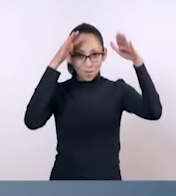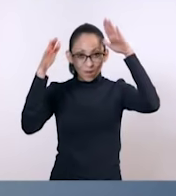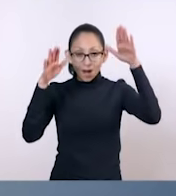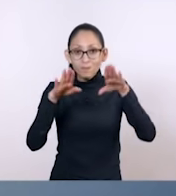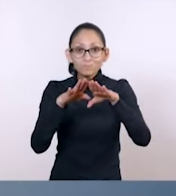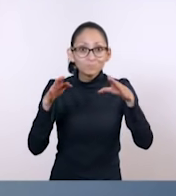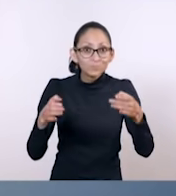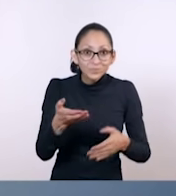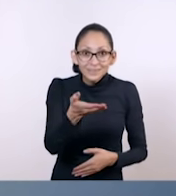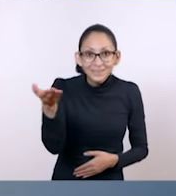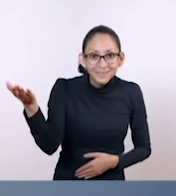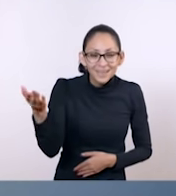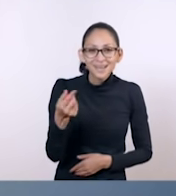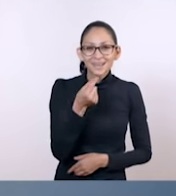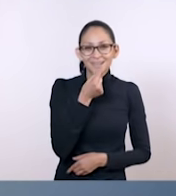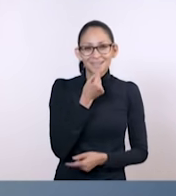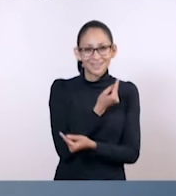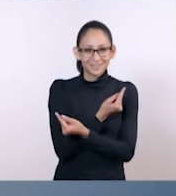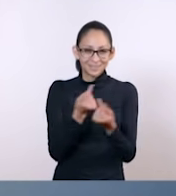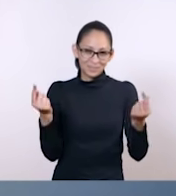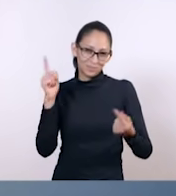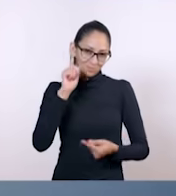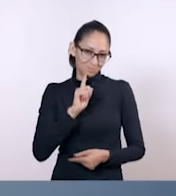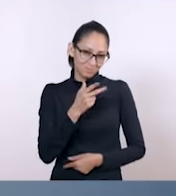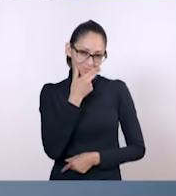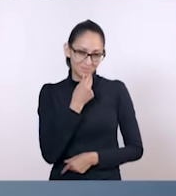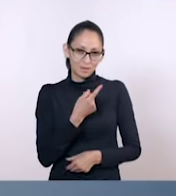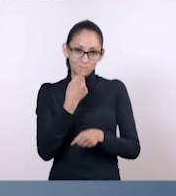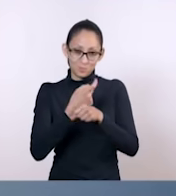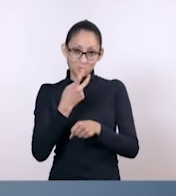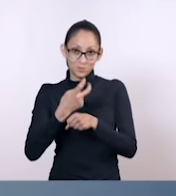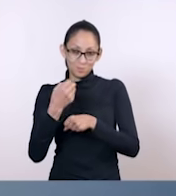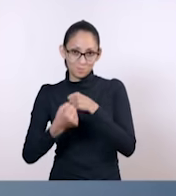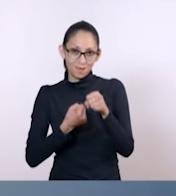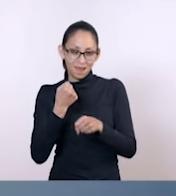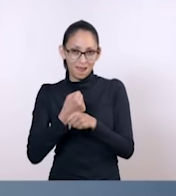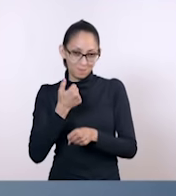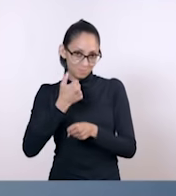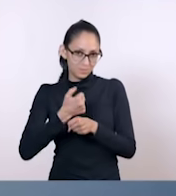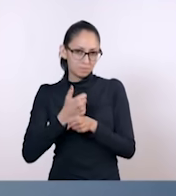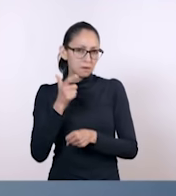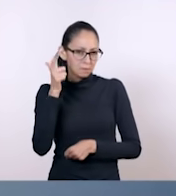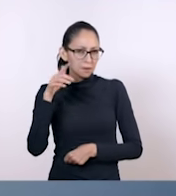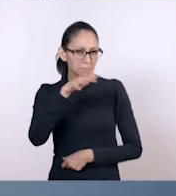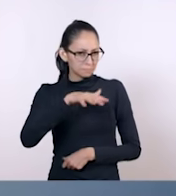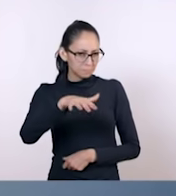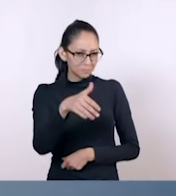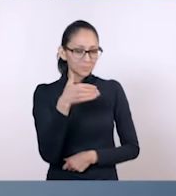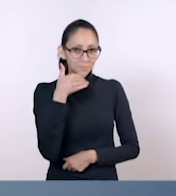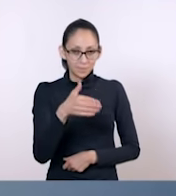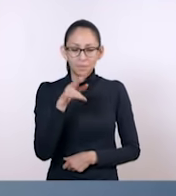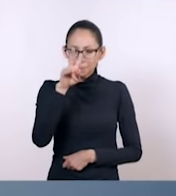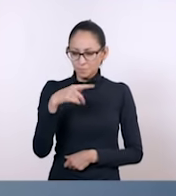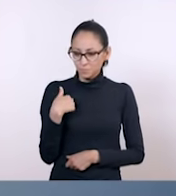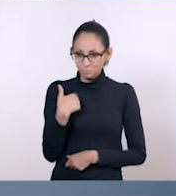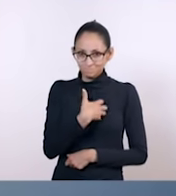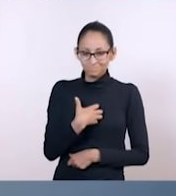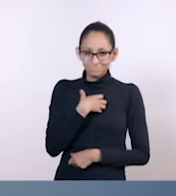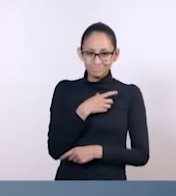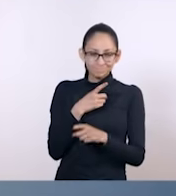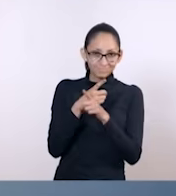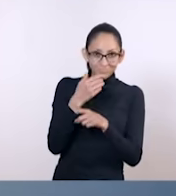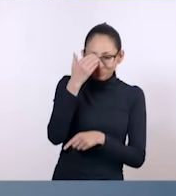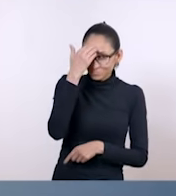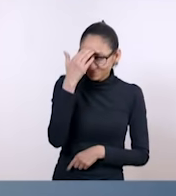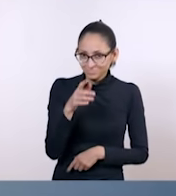Hola, hola, ¿cómo están? Niñas y niños de primero y segundo grado de educación primaria, espero que estén muy bien. Qué alegría